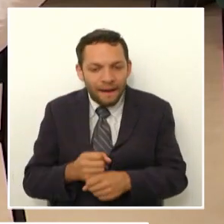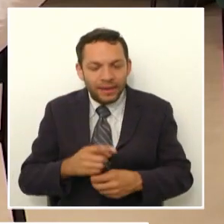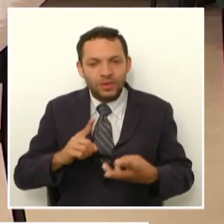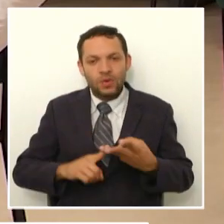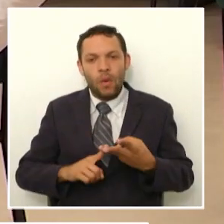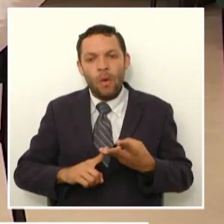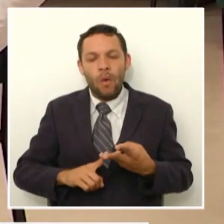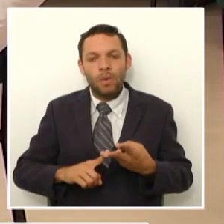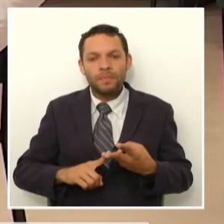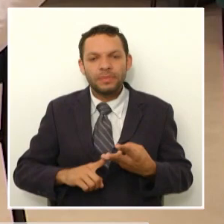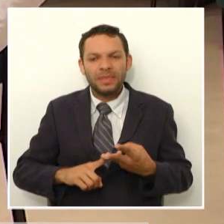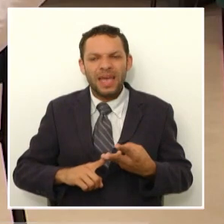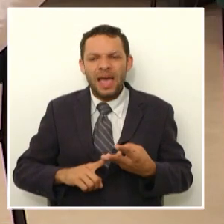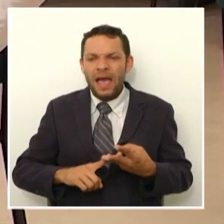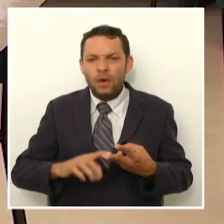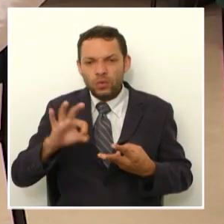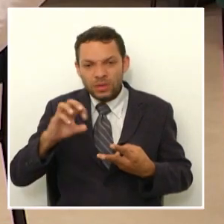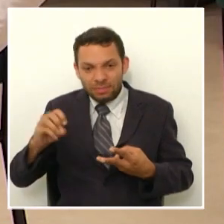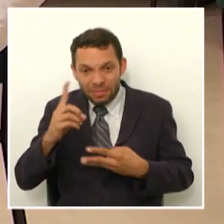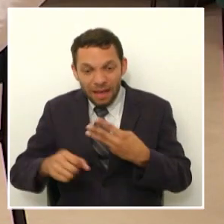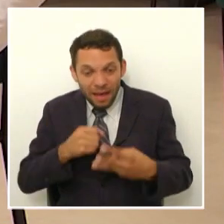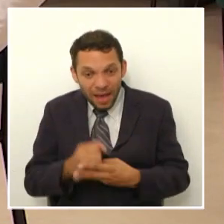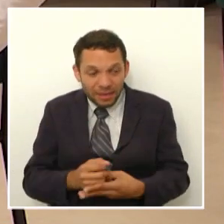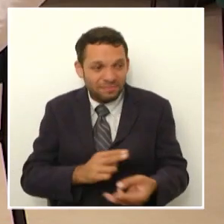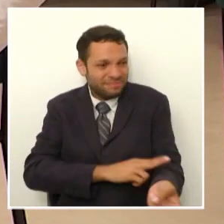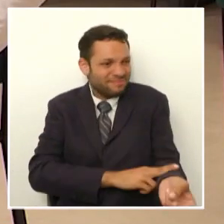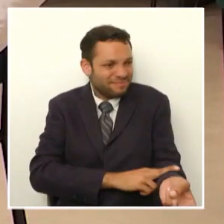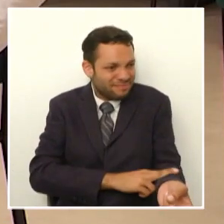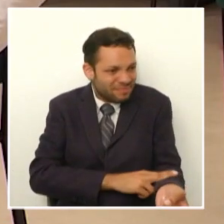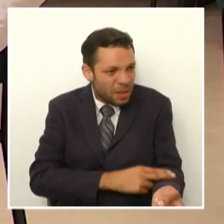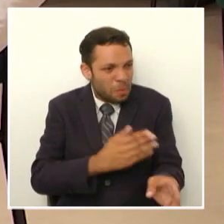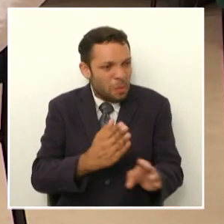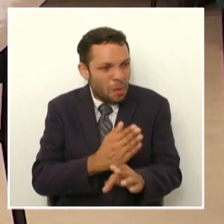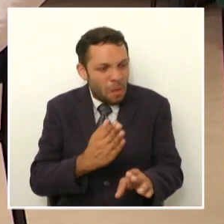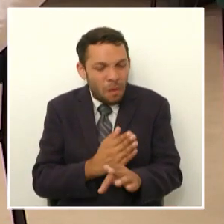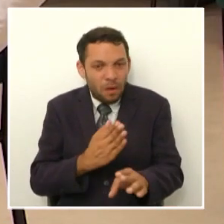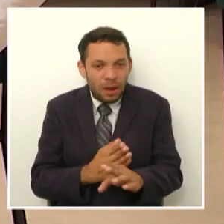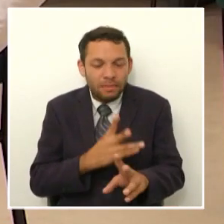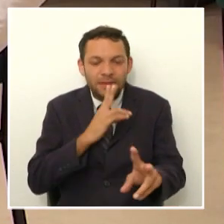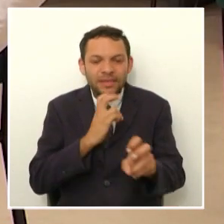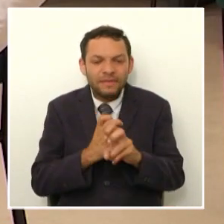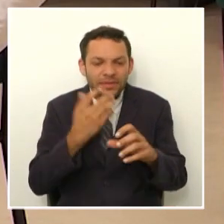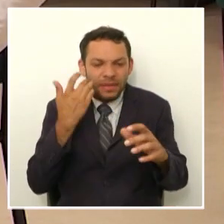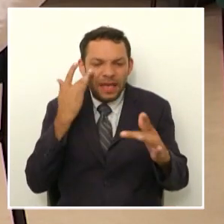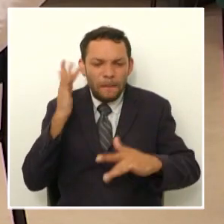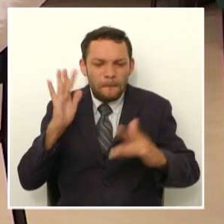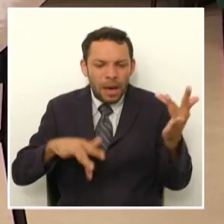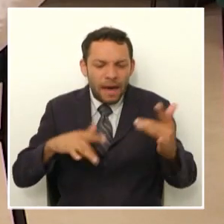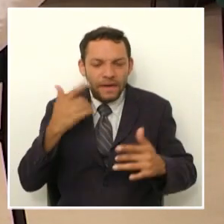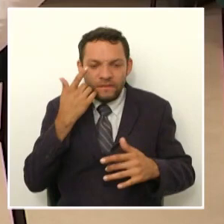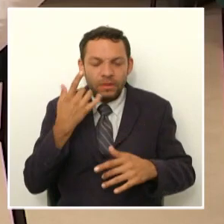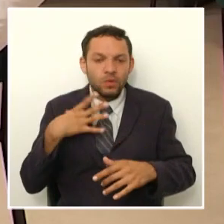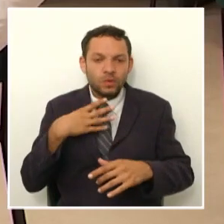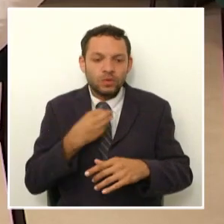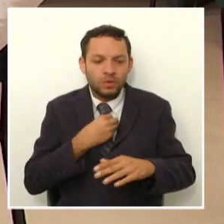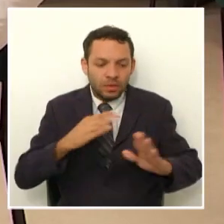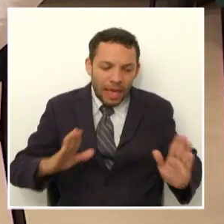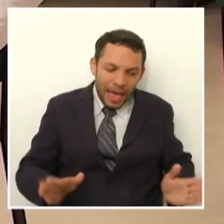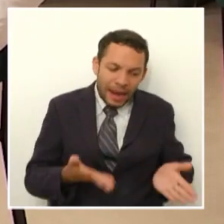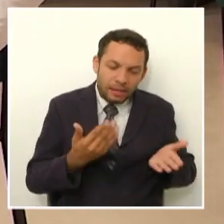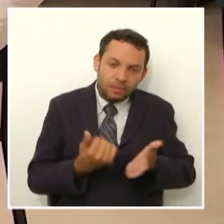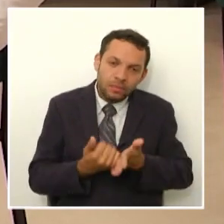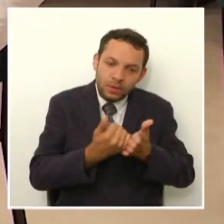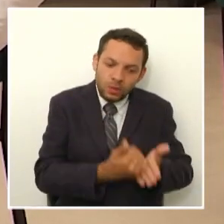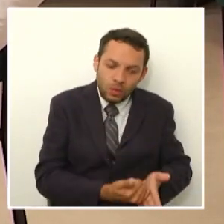problemas cardíacos, que problemas respiratorios. Hay que enfrentarlo y darle seguridad para que salga al otro lado. De manera que eso es lo